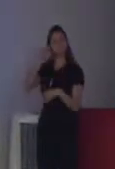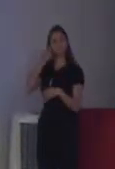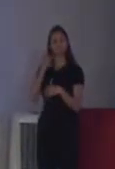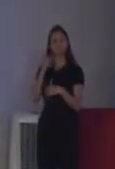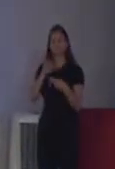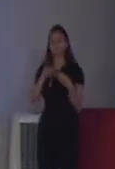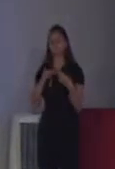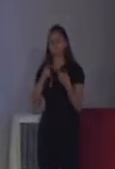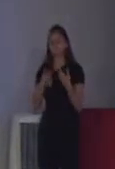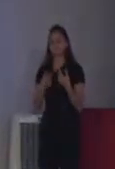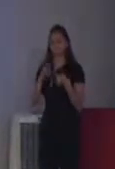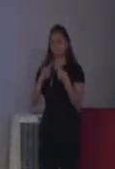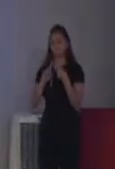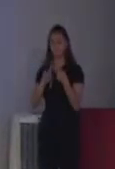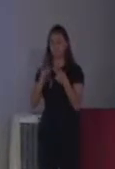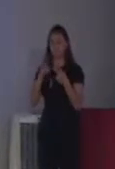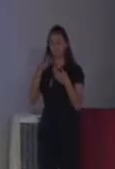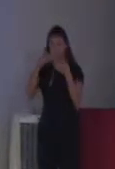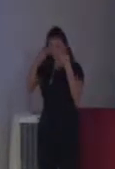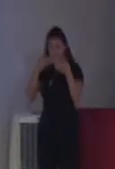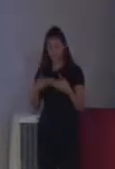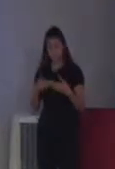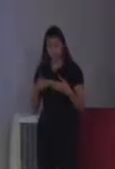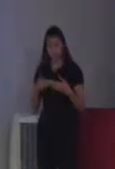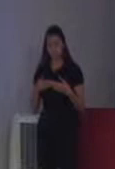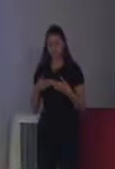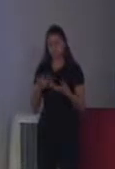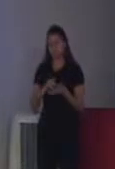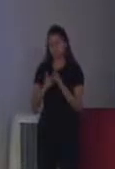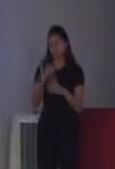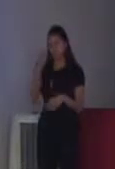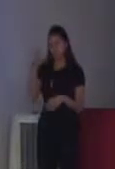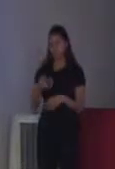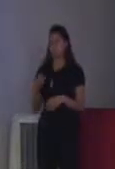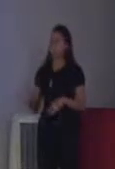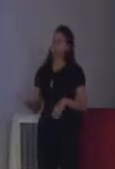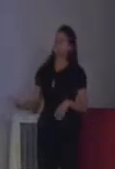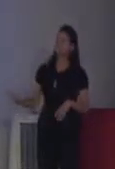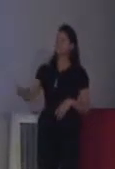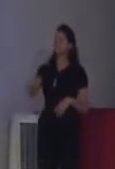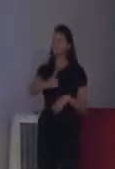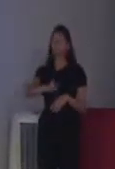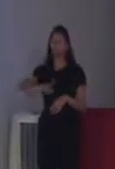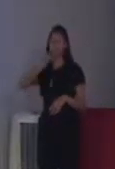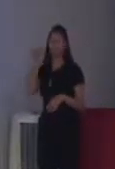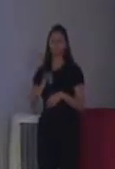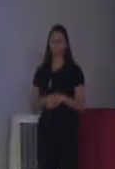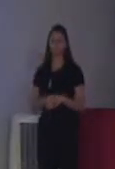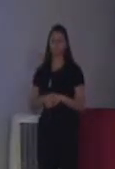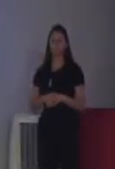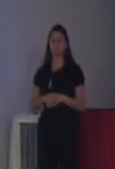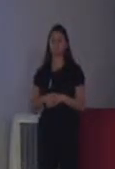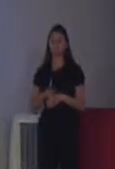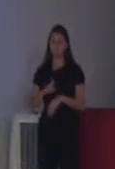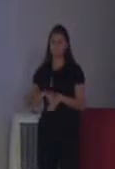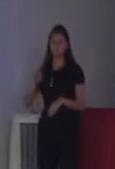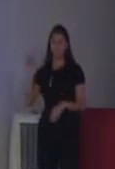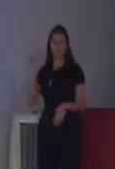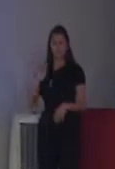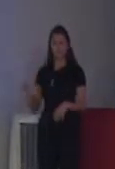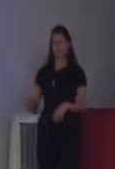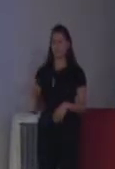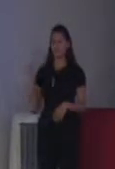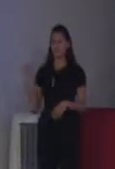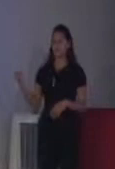que efectivamente la discapacidad es una realidad que existe durante mucho tiempo y